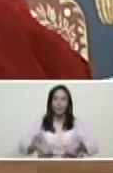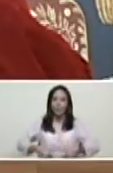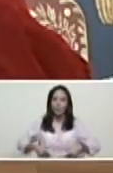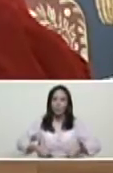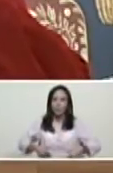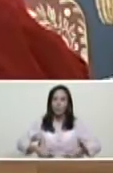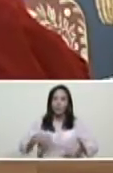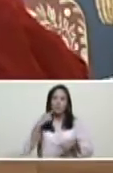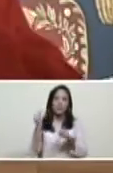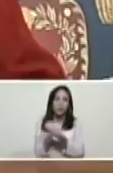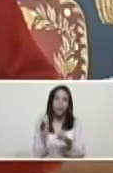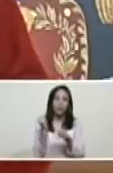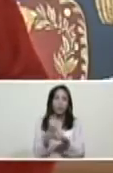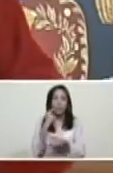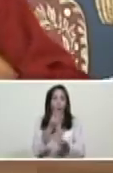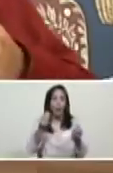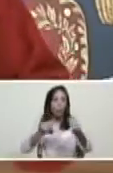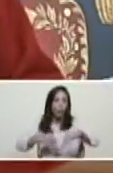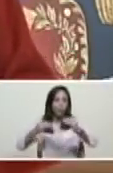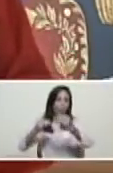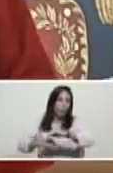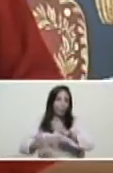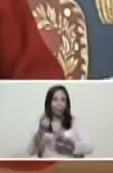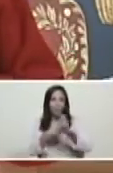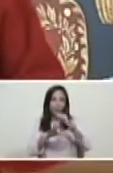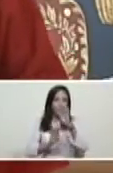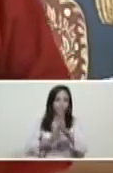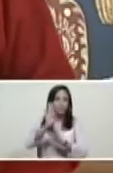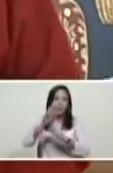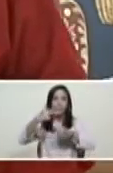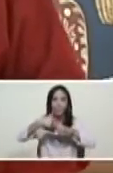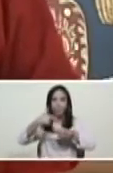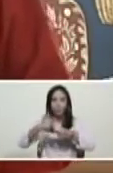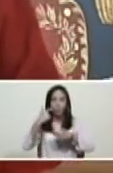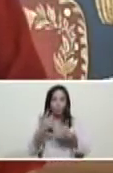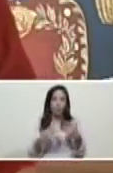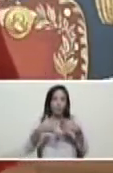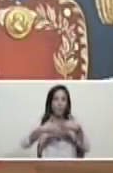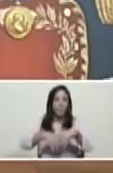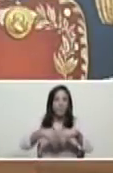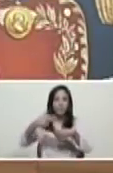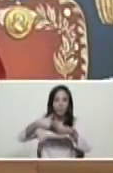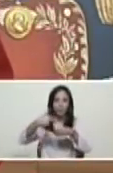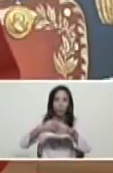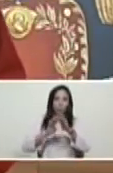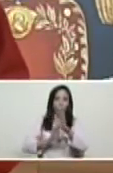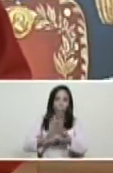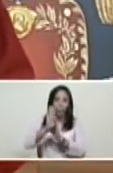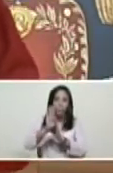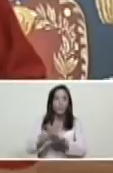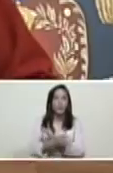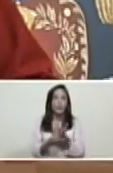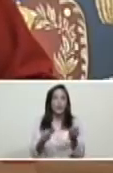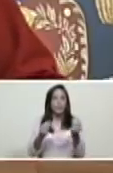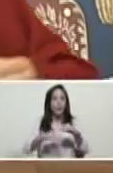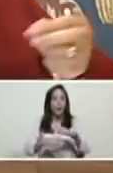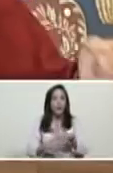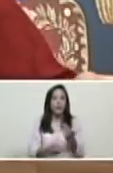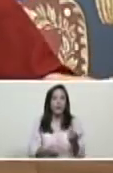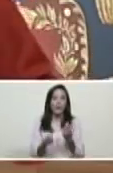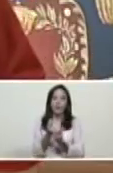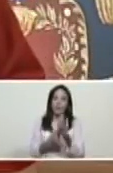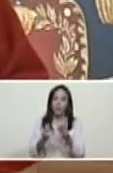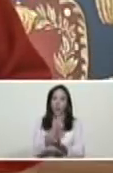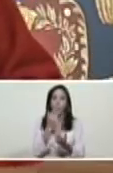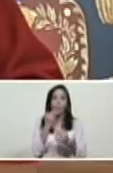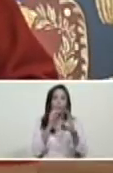acuerdos para la inversión petrolera, el crecimiento de nuestra industria, para traer acuerdos sobre la inversión en